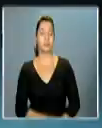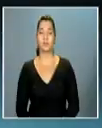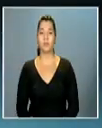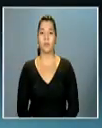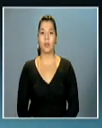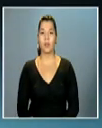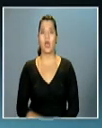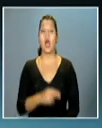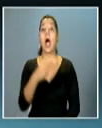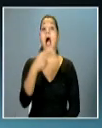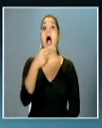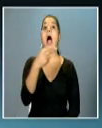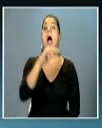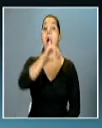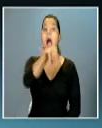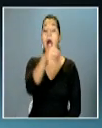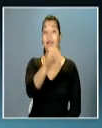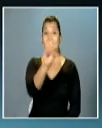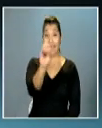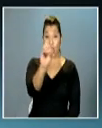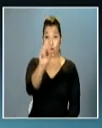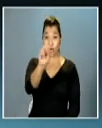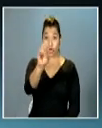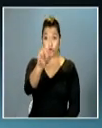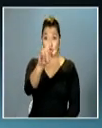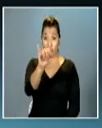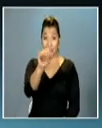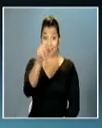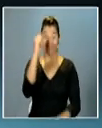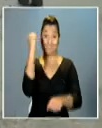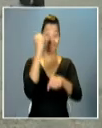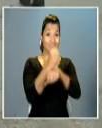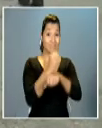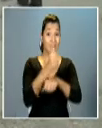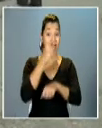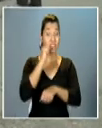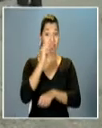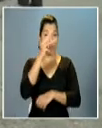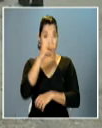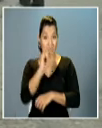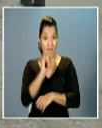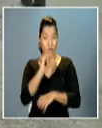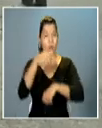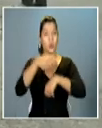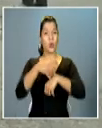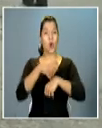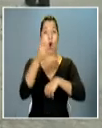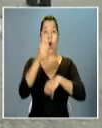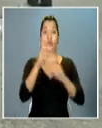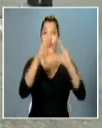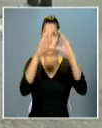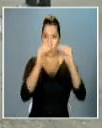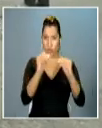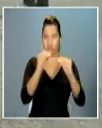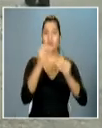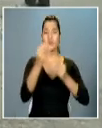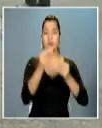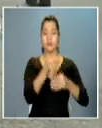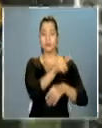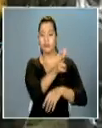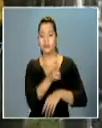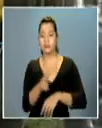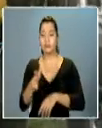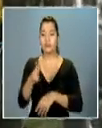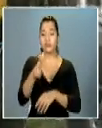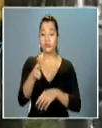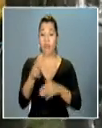Hans de la O Solís, fiscal de flagrancia de Heredia, fue asesinado el miércoles pasada las 11 de la noche cuando parqueaba el vehículo